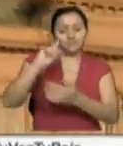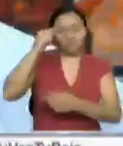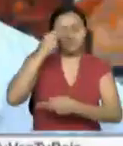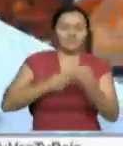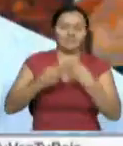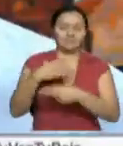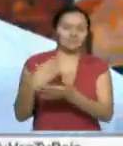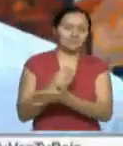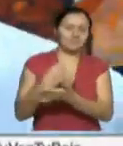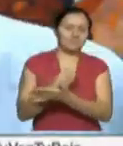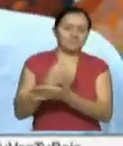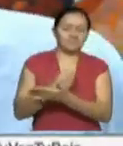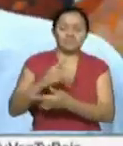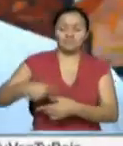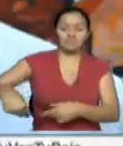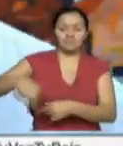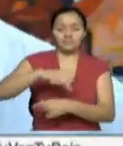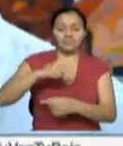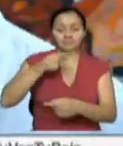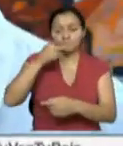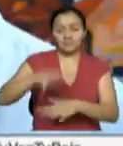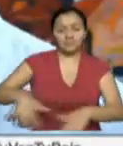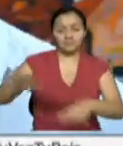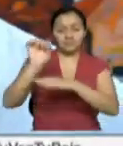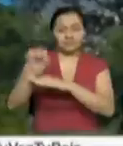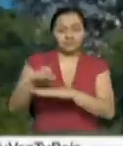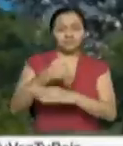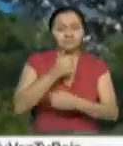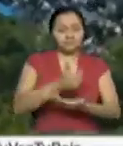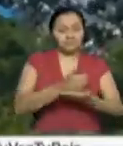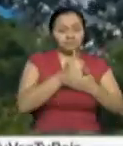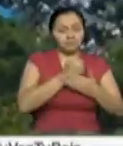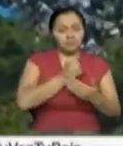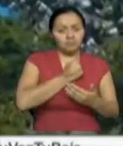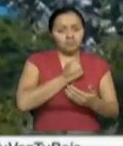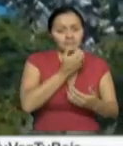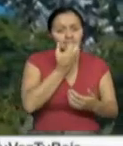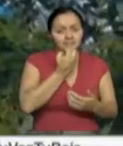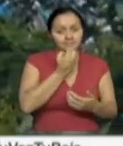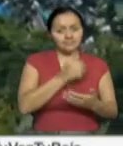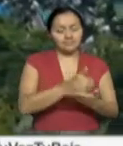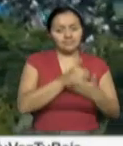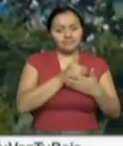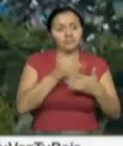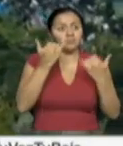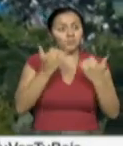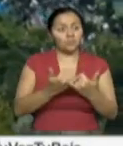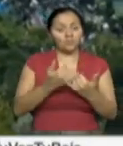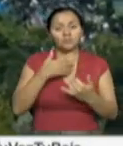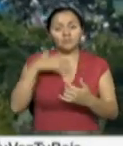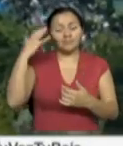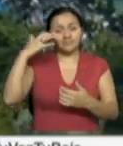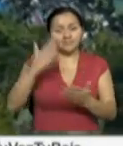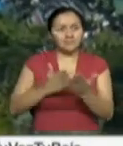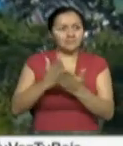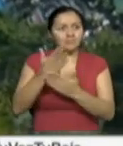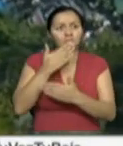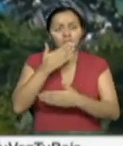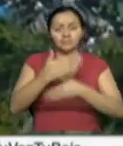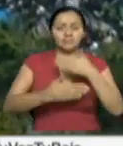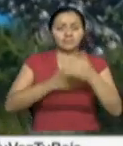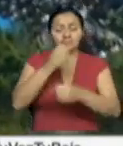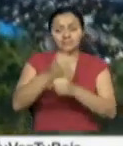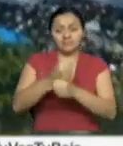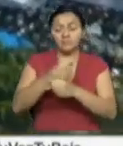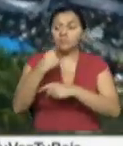negocio en detrimento del Estado y obviamente en beneficio propio. Mientras Argentina encuentra el rumbo, los trabajadores le dan un